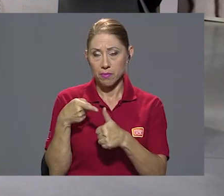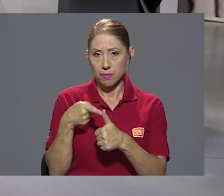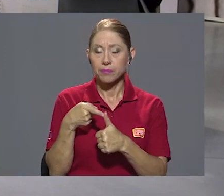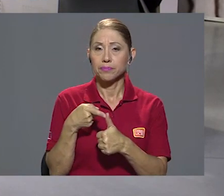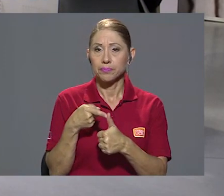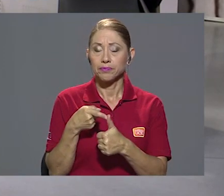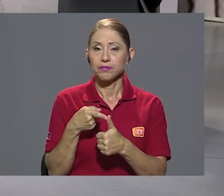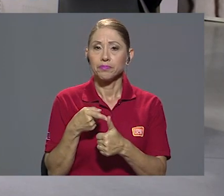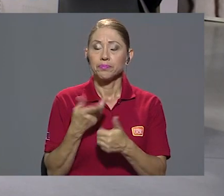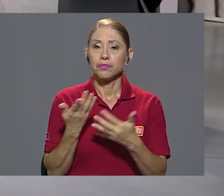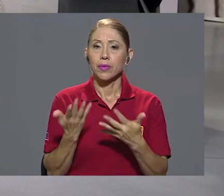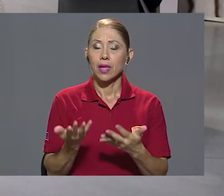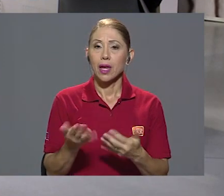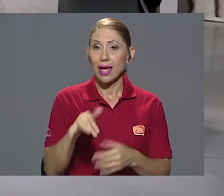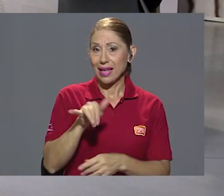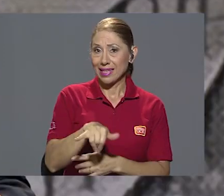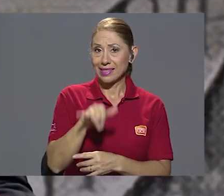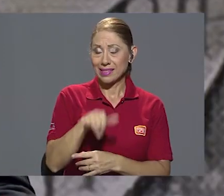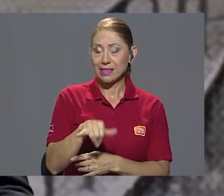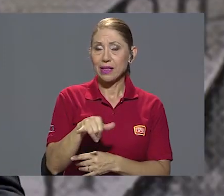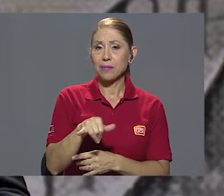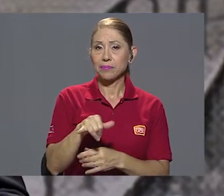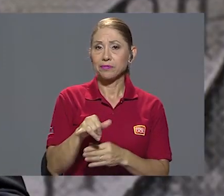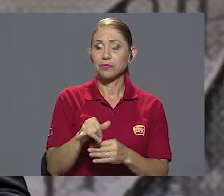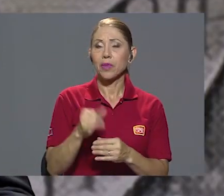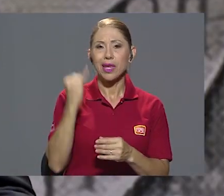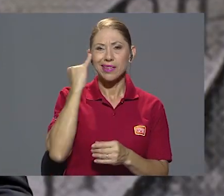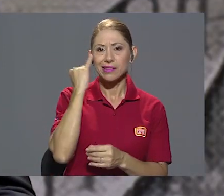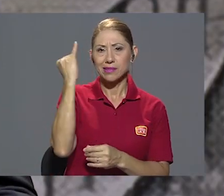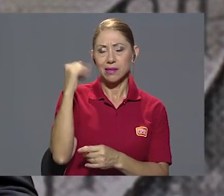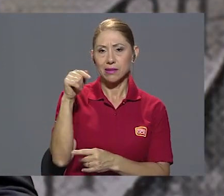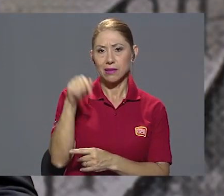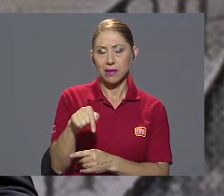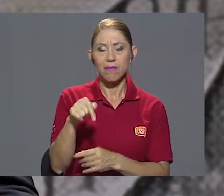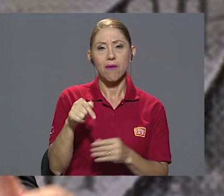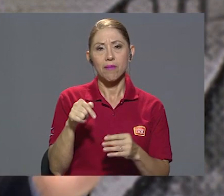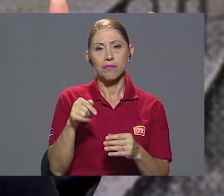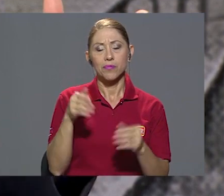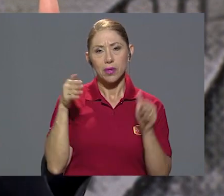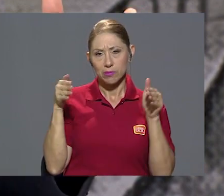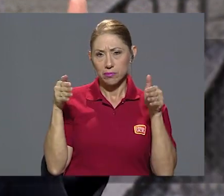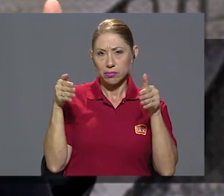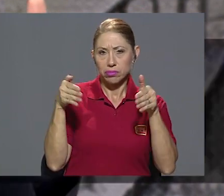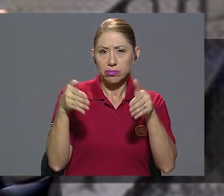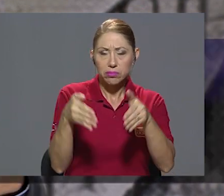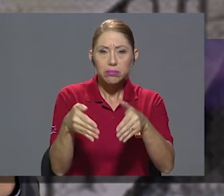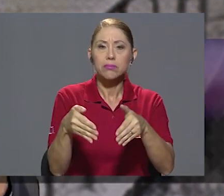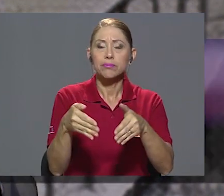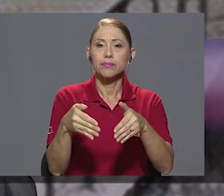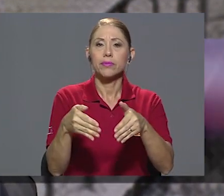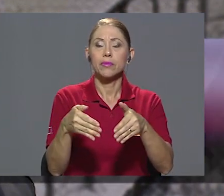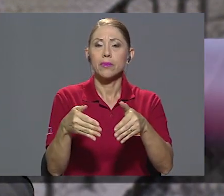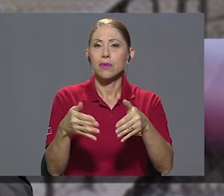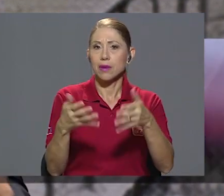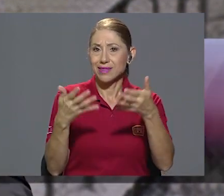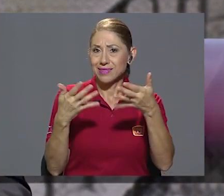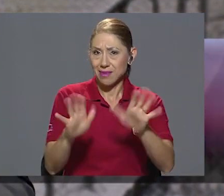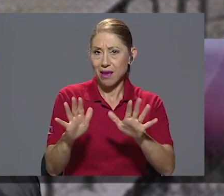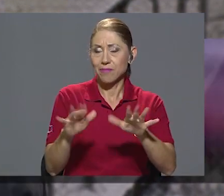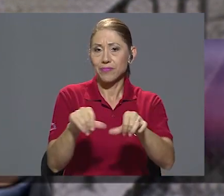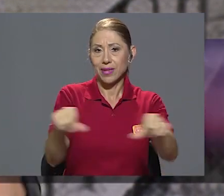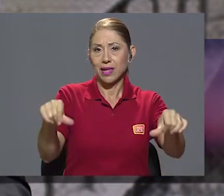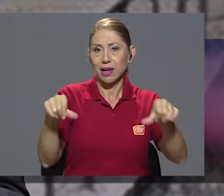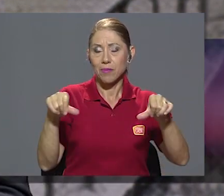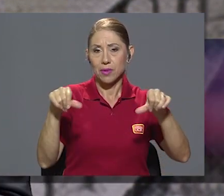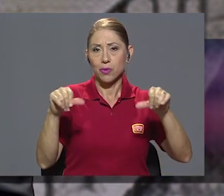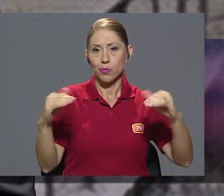primer lugar, ubicamos esta iniciativa en una tendencia que es ya